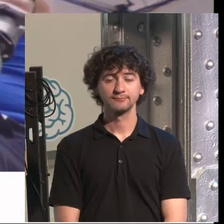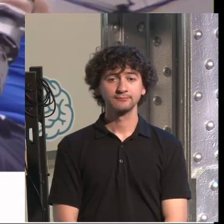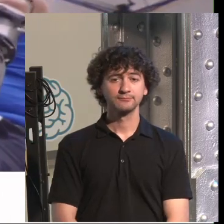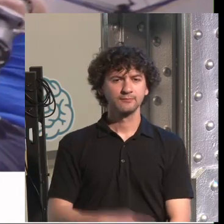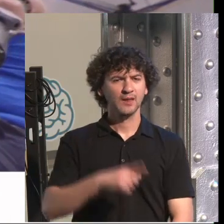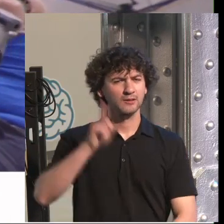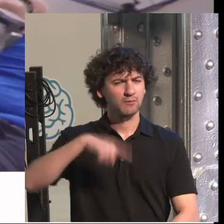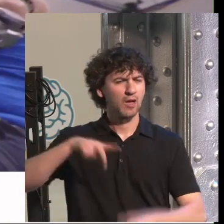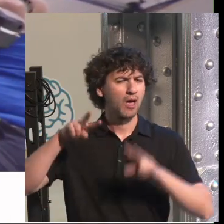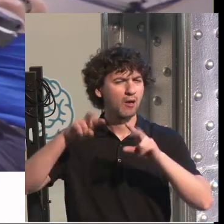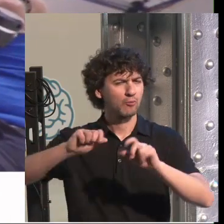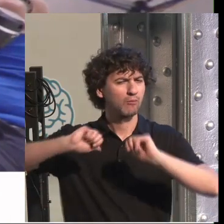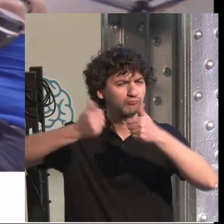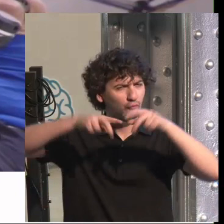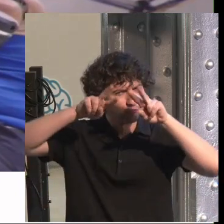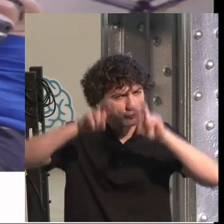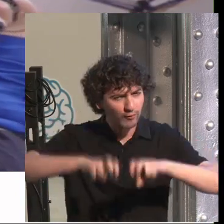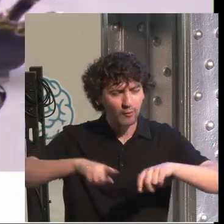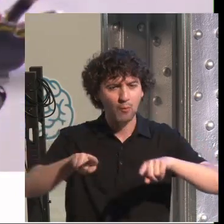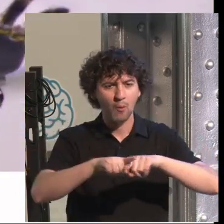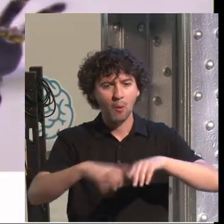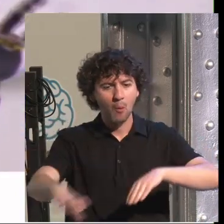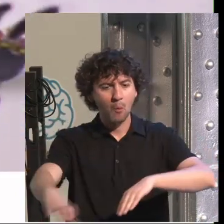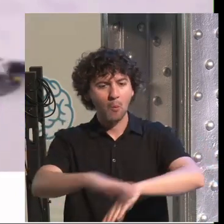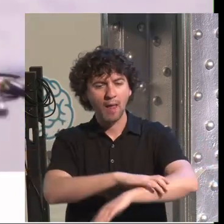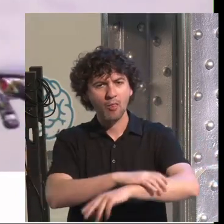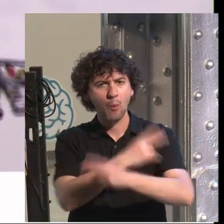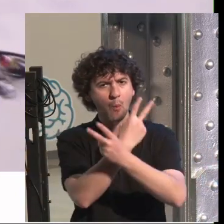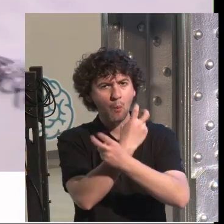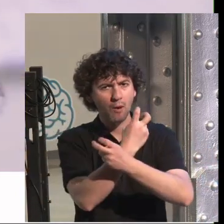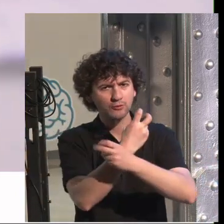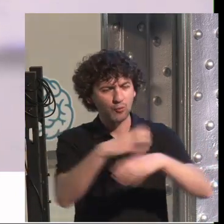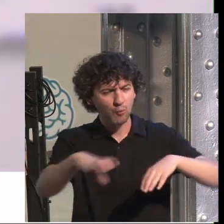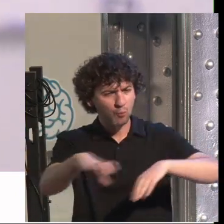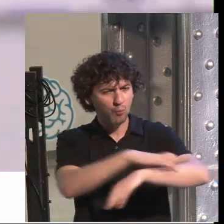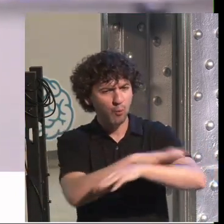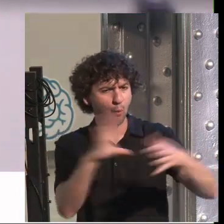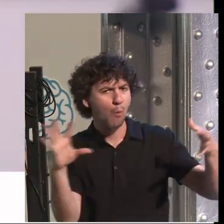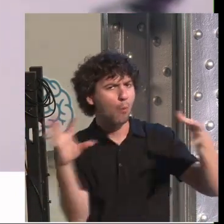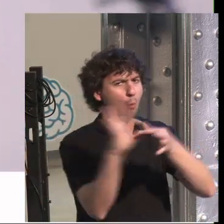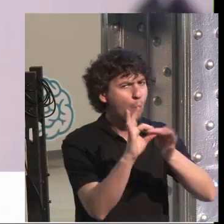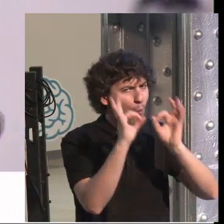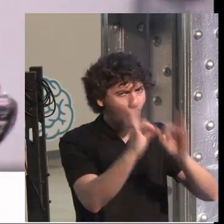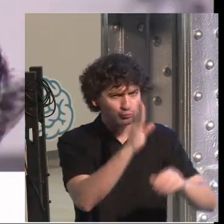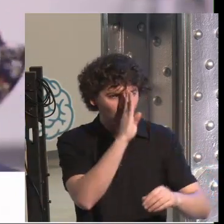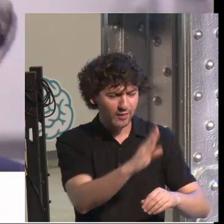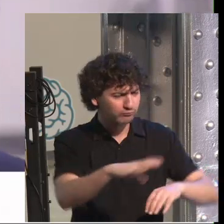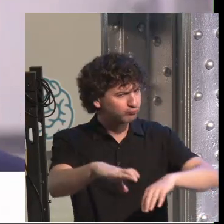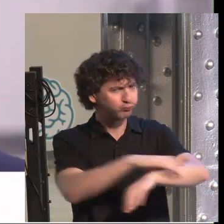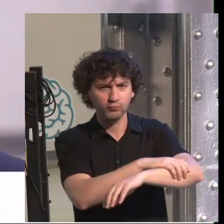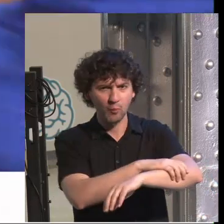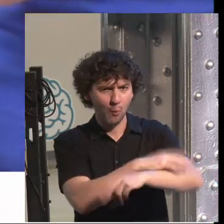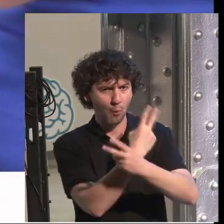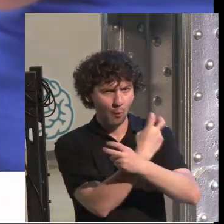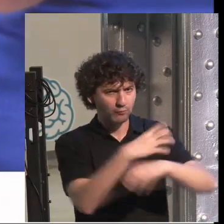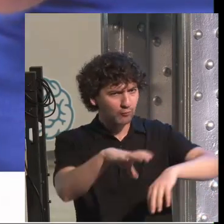que es pionero es que el brazo está implantado directamente en su hueso. Esto de aquí está directamente implantado en el hueso. Entonces realmente es